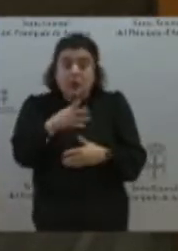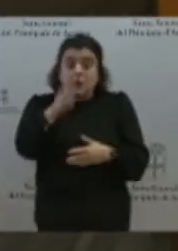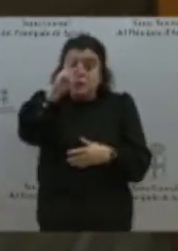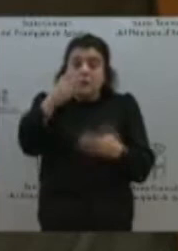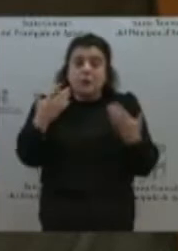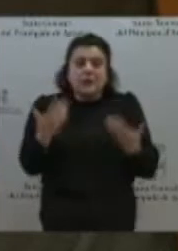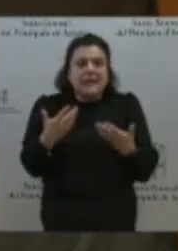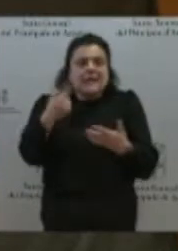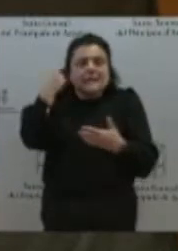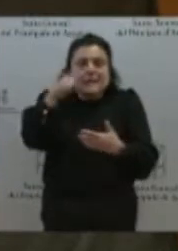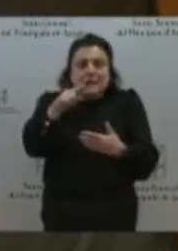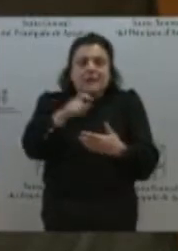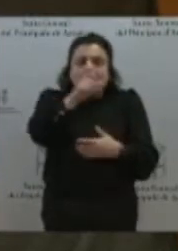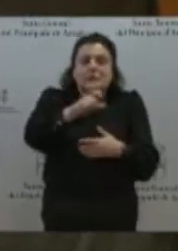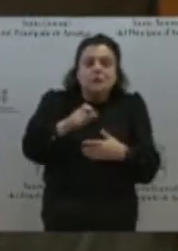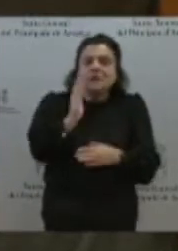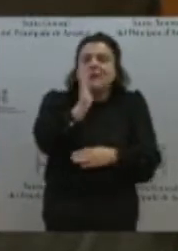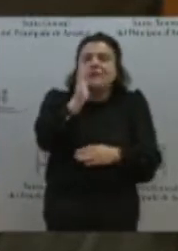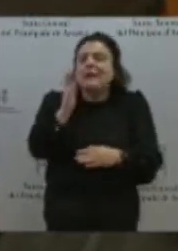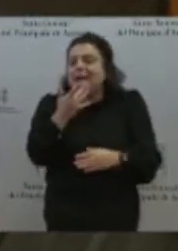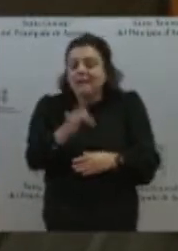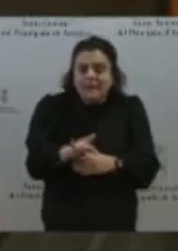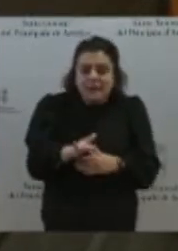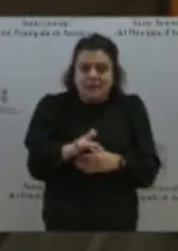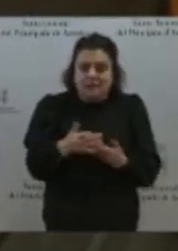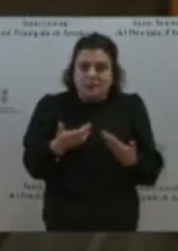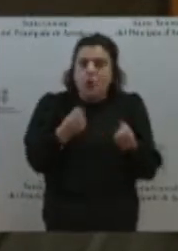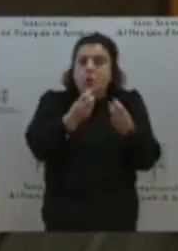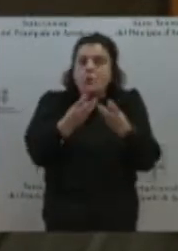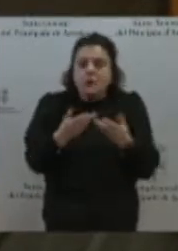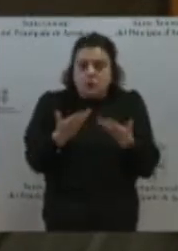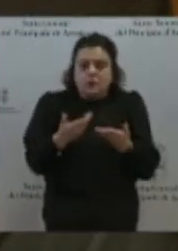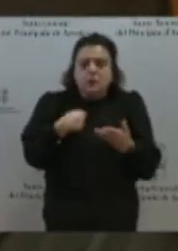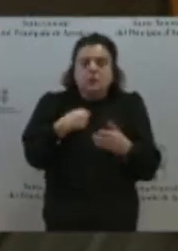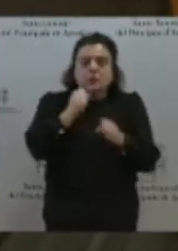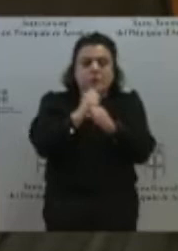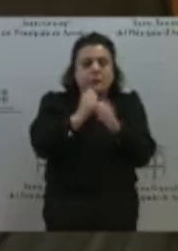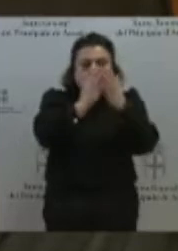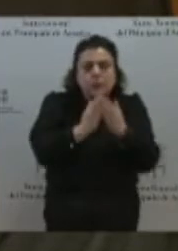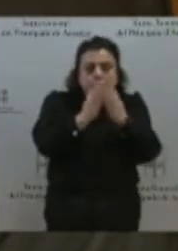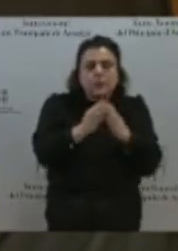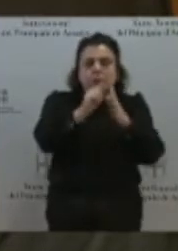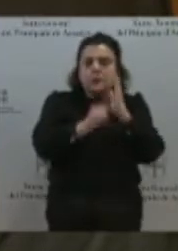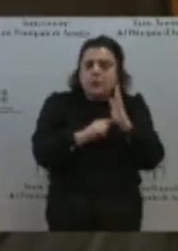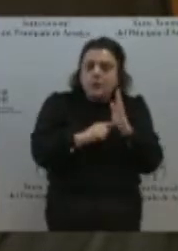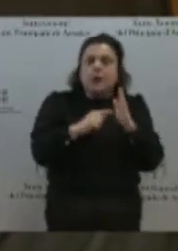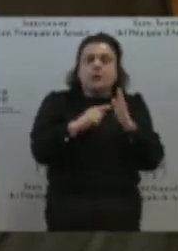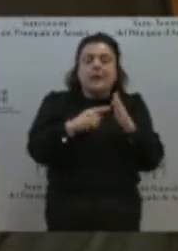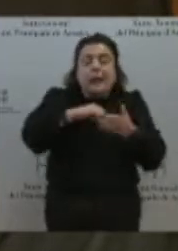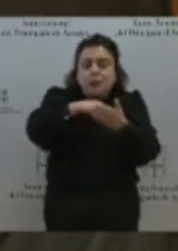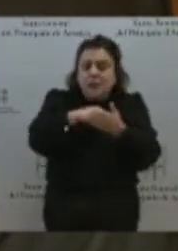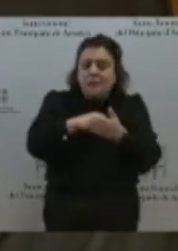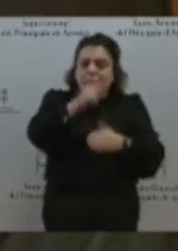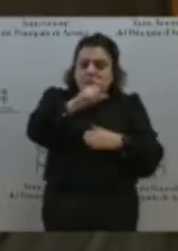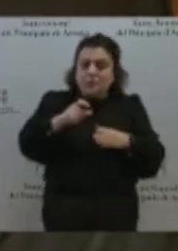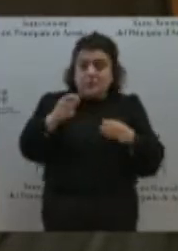afecta. Por ello, estamos trabajando en el análisis de la situación y condicionantes de vulnerabilidad de la población asturiana y la efectividad de los programas públicos contra la pobreza y